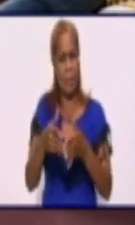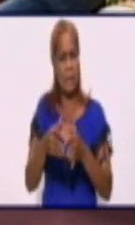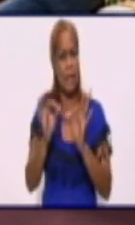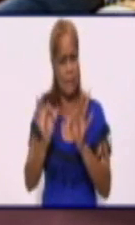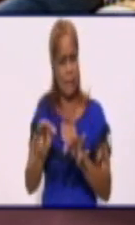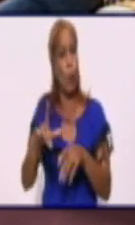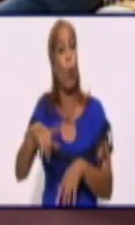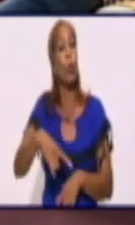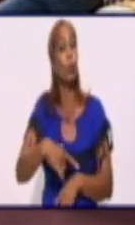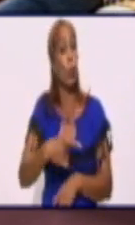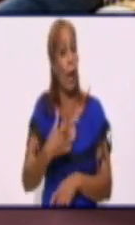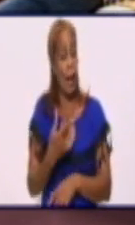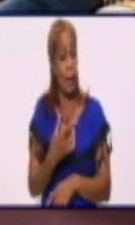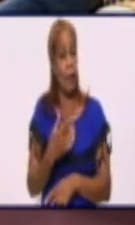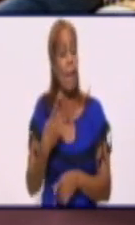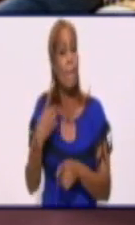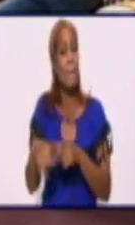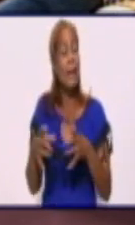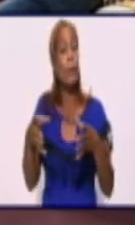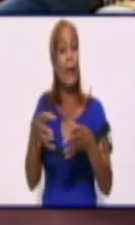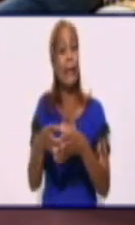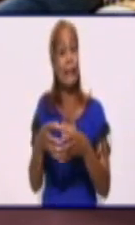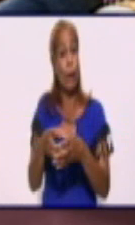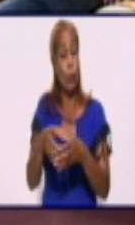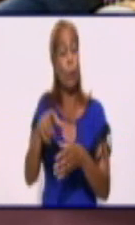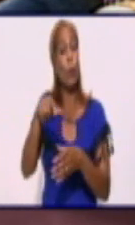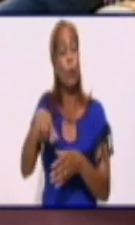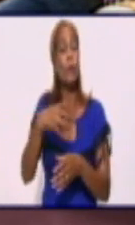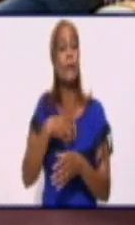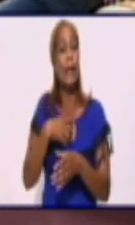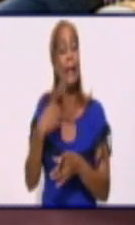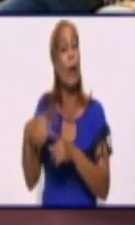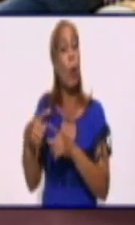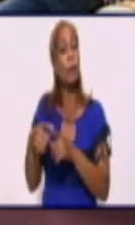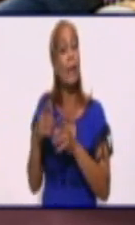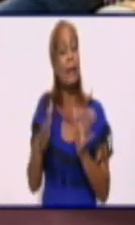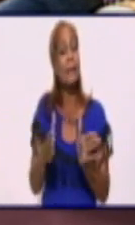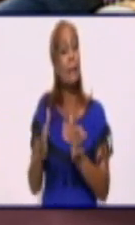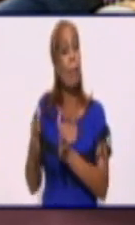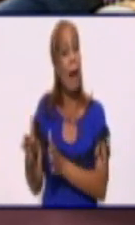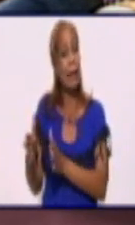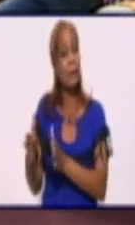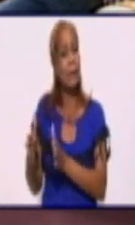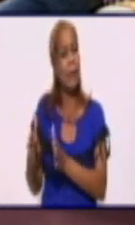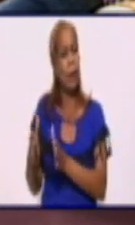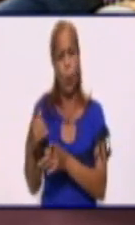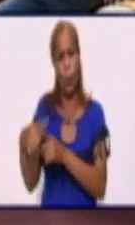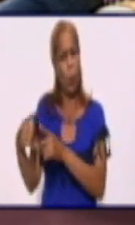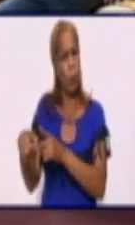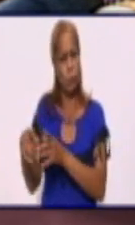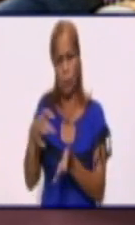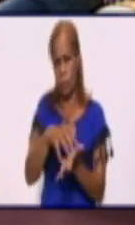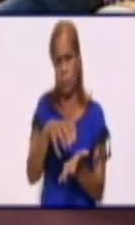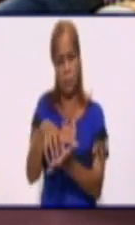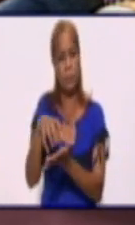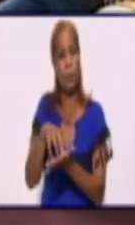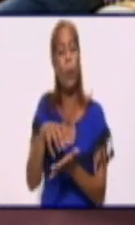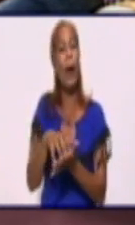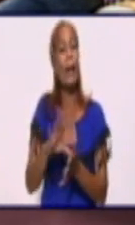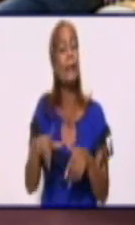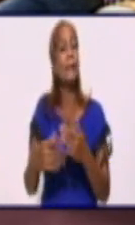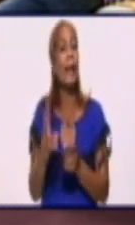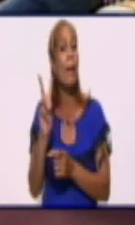cultural. Bueno, pero la guerrilla tiene otras secciones también dentro del panorama de las actividades del verano, de